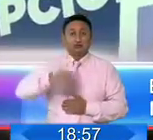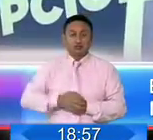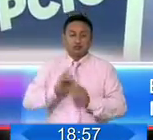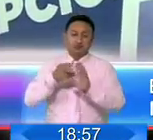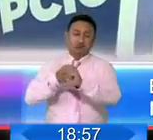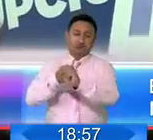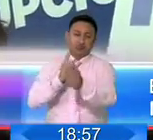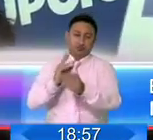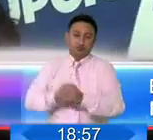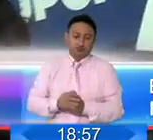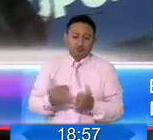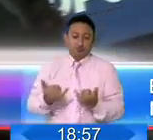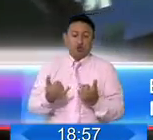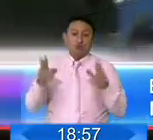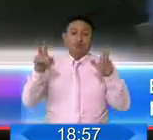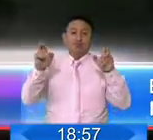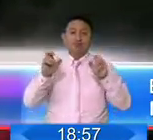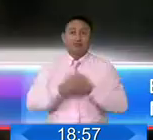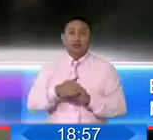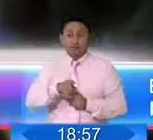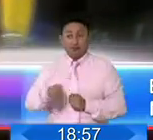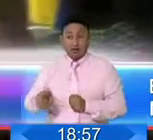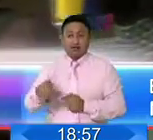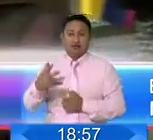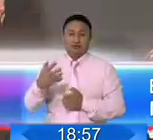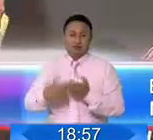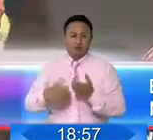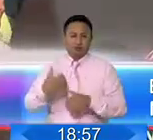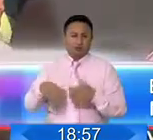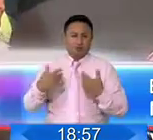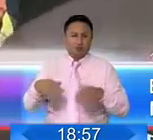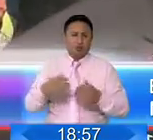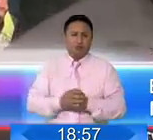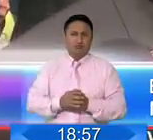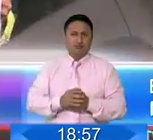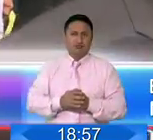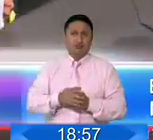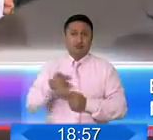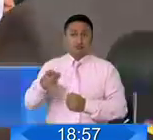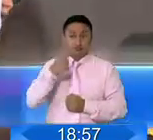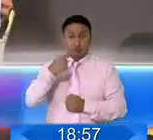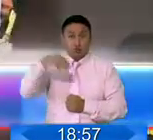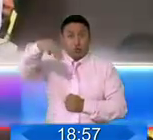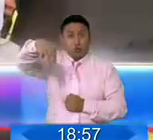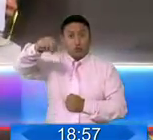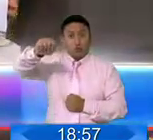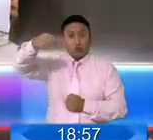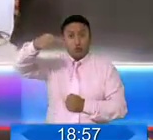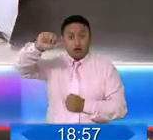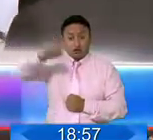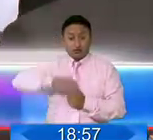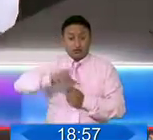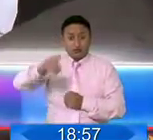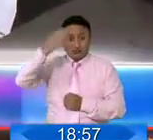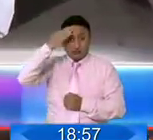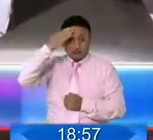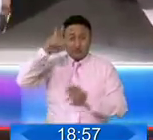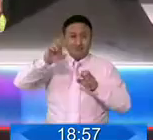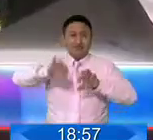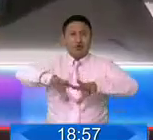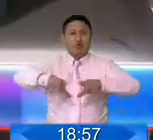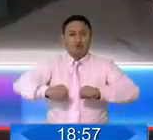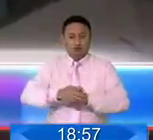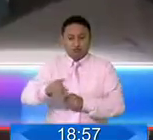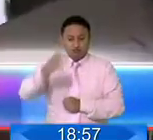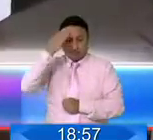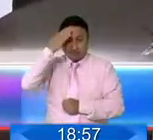régimen. Hoy se habla del cometimiento de varios delitos. Eso también dijo Mangas, que conocían de los actos de corrupción, que sabían